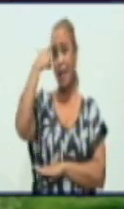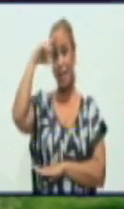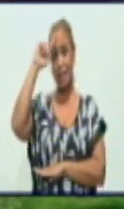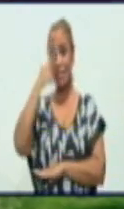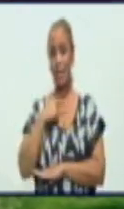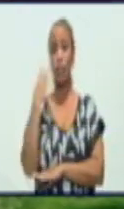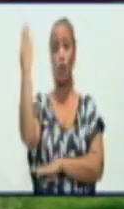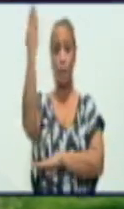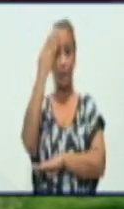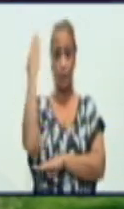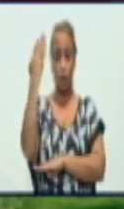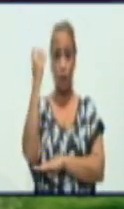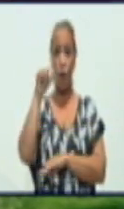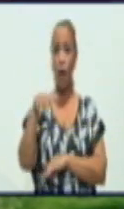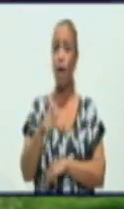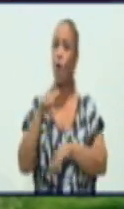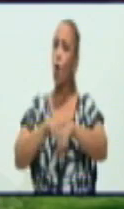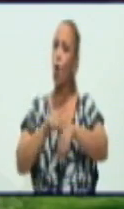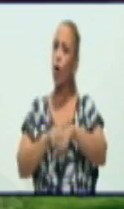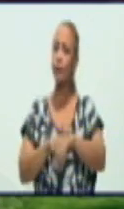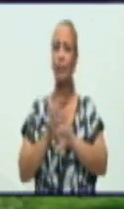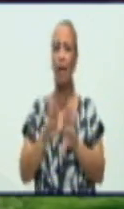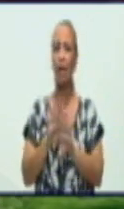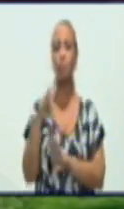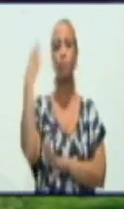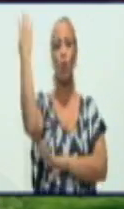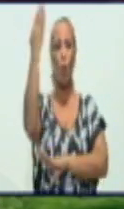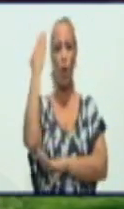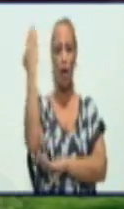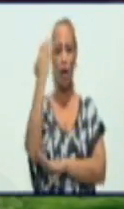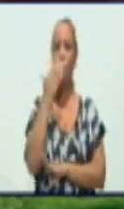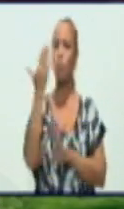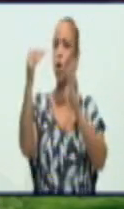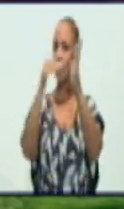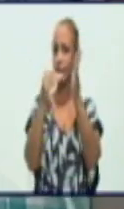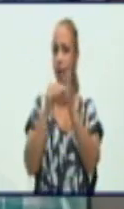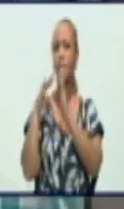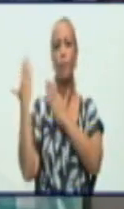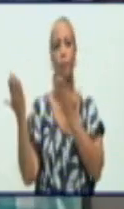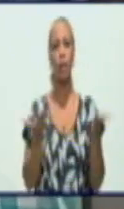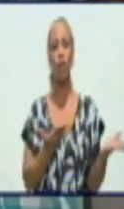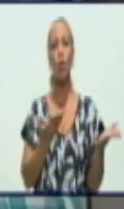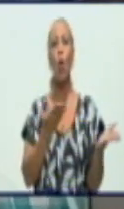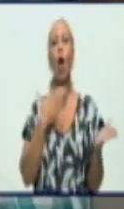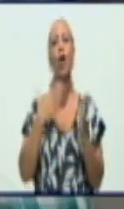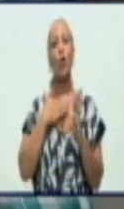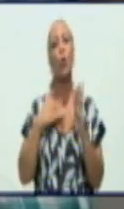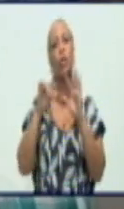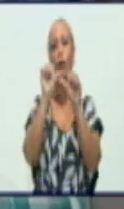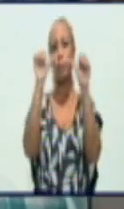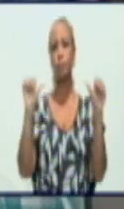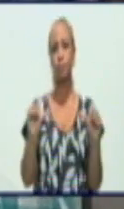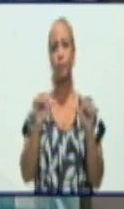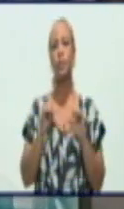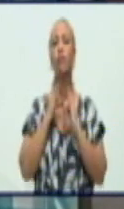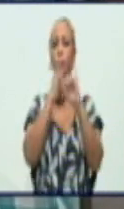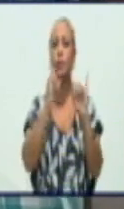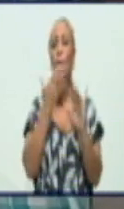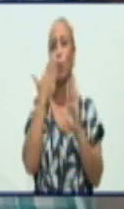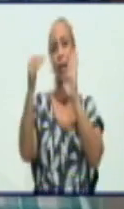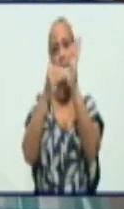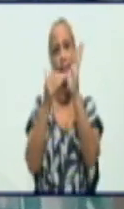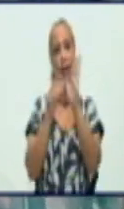horas de la mañana de hoy la categoría de huracán ezequiel buenas tardes bienvenidos a nuestro espacio informativo buenas tardes